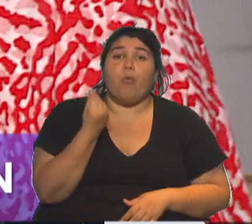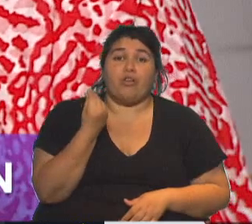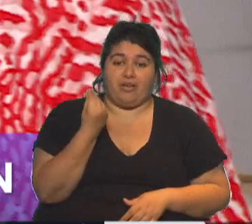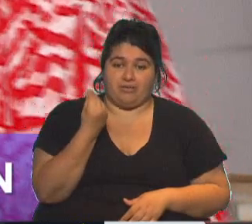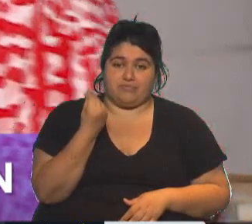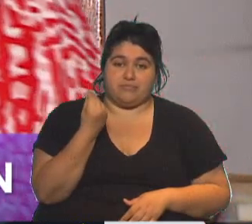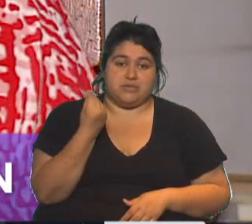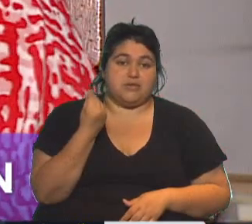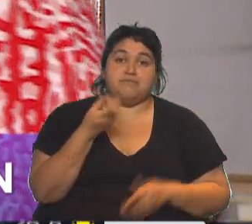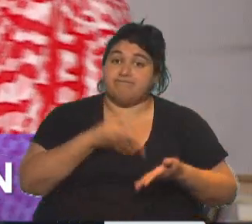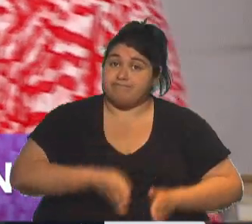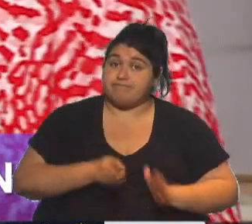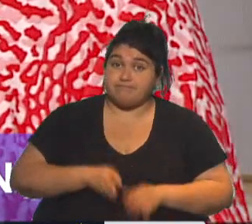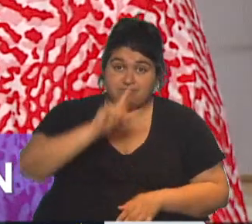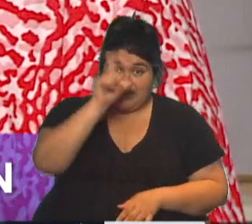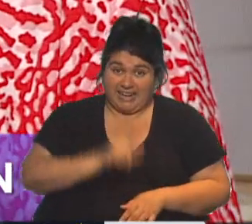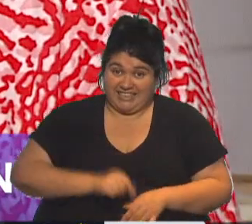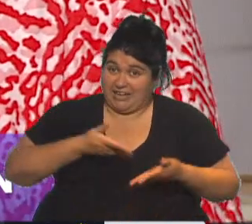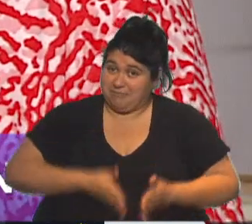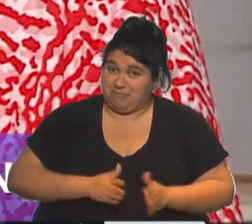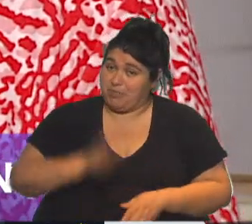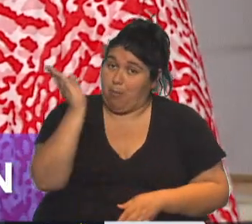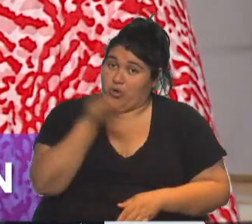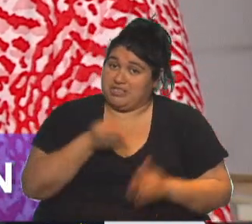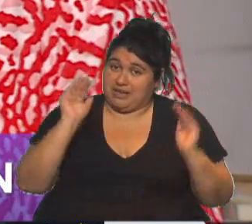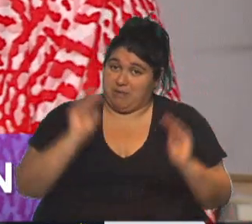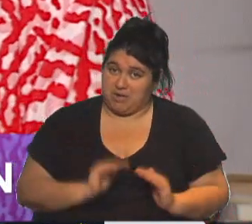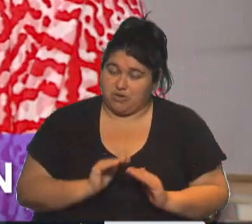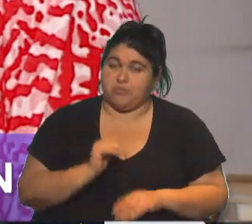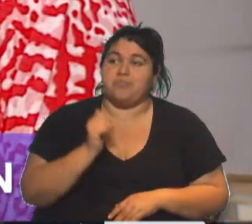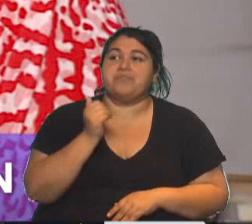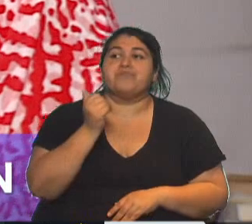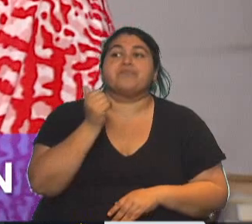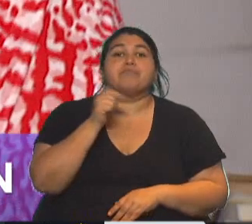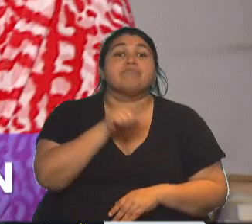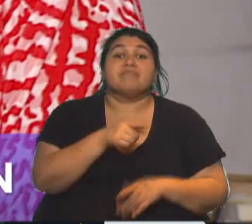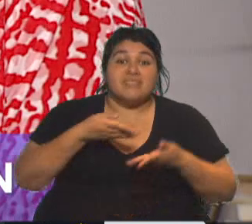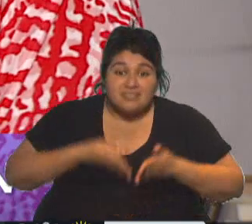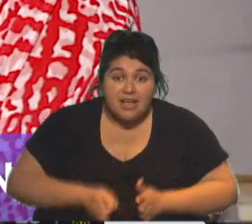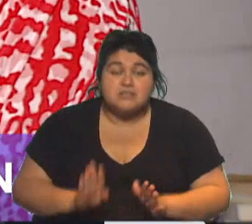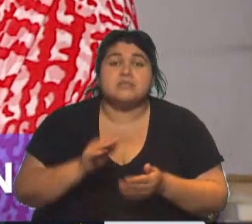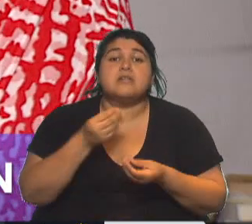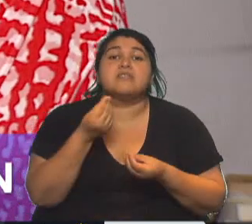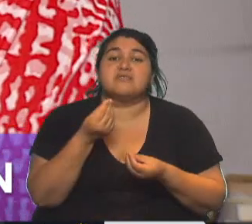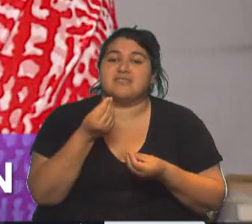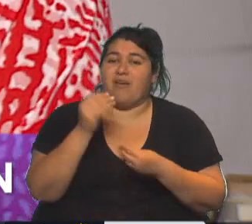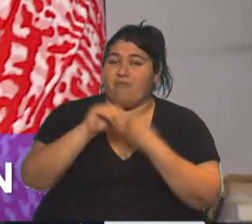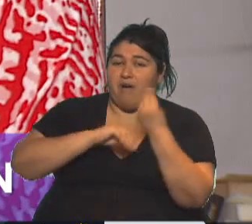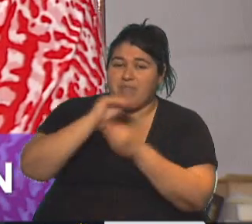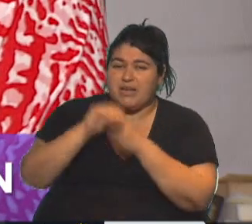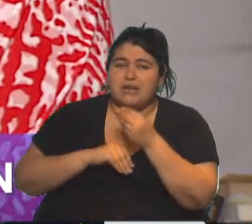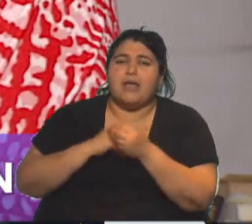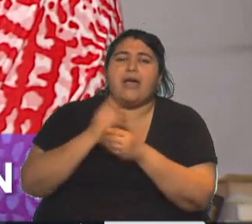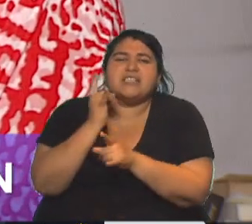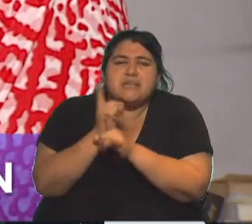bueno, hay poca natalidad en la Argentina. Estos chicos generalmente cuando nacen de familias